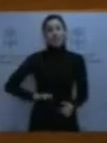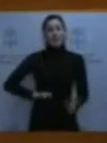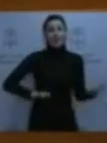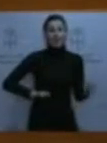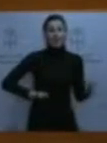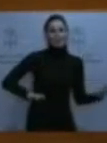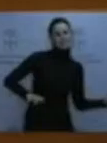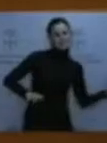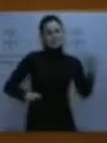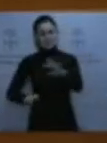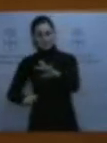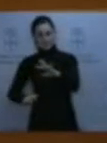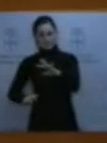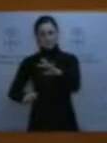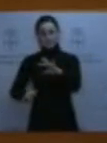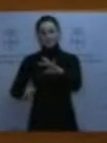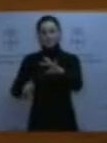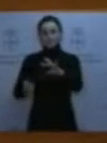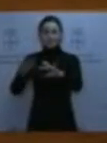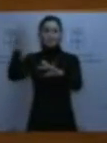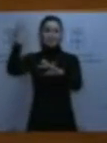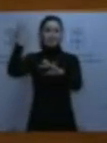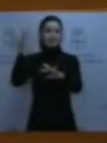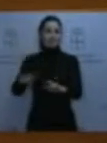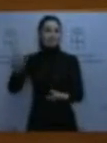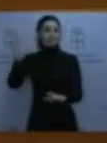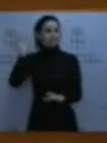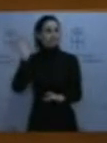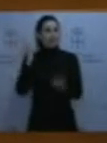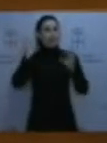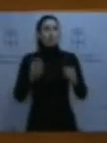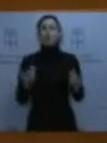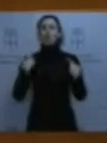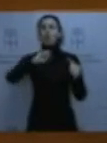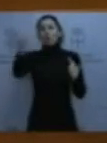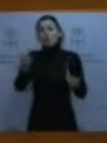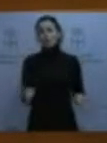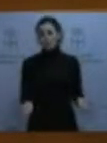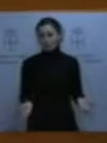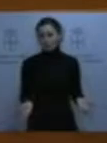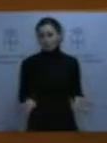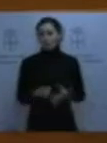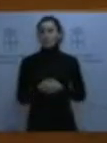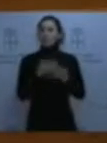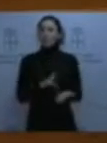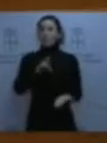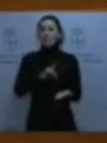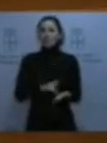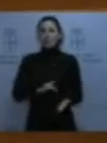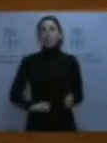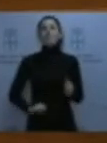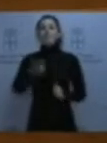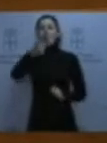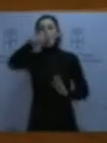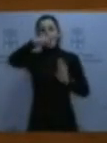información solicitada por el ciudadano, es posible que ya ocupen hasta otro cargo. Cuando se aprueba una norma y no